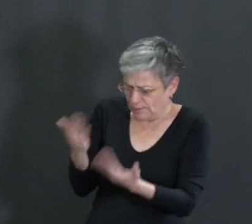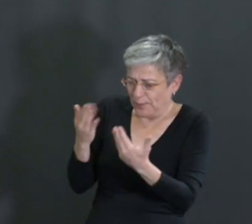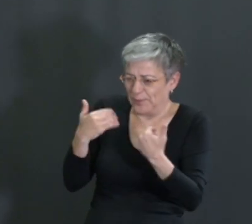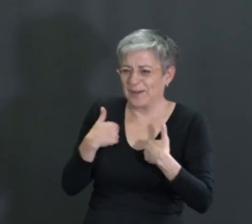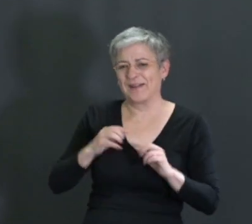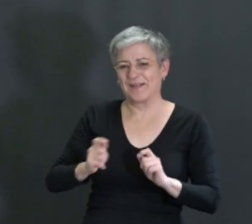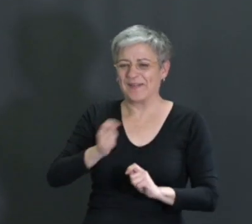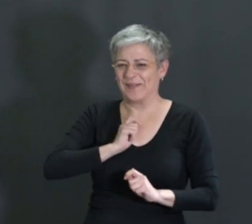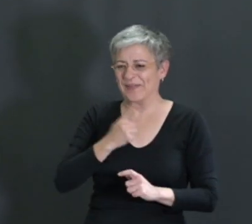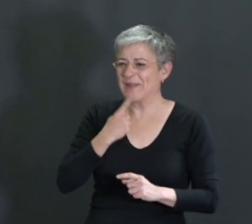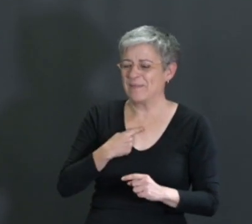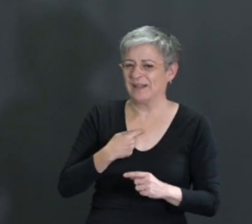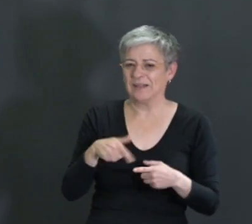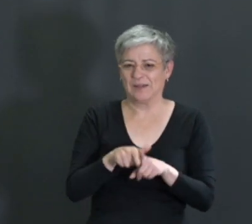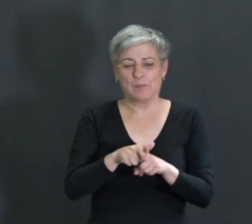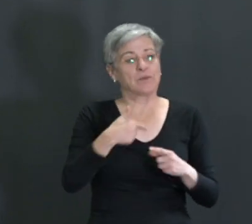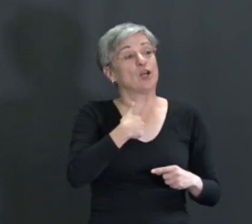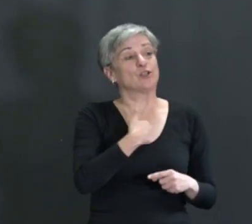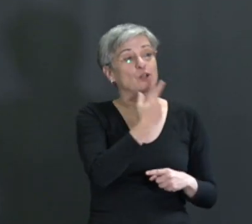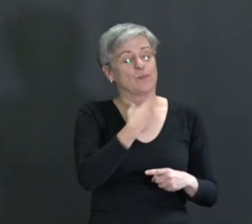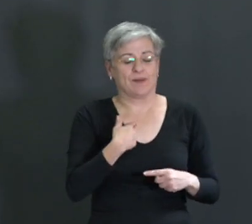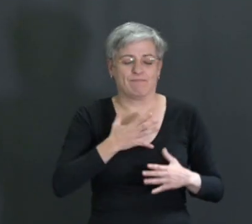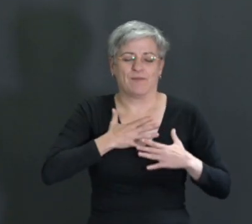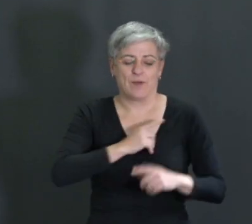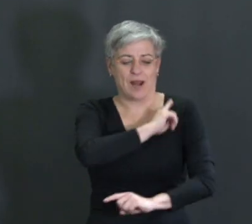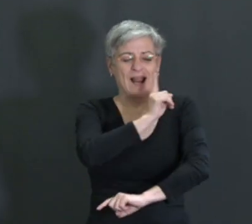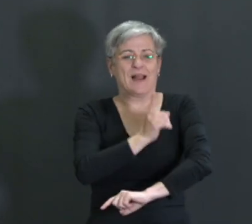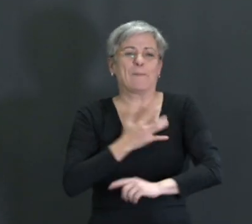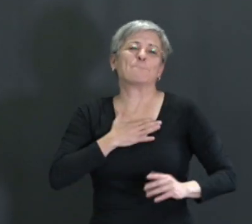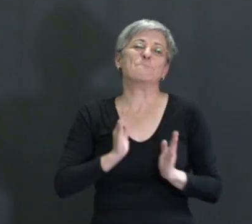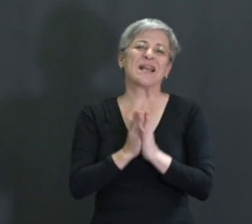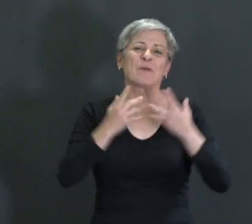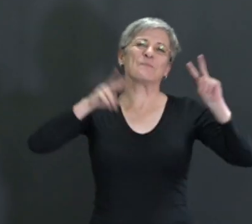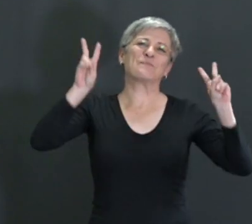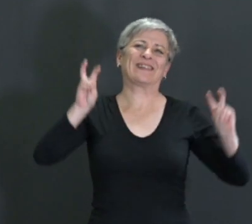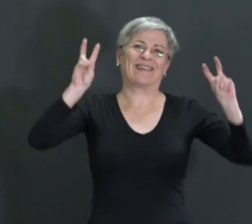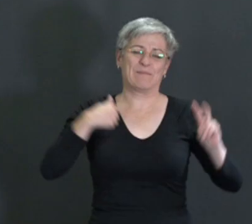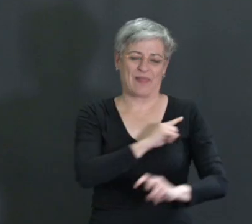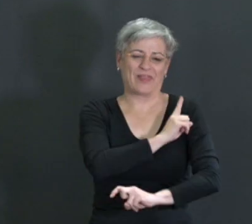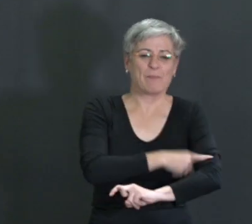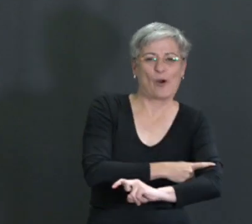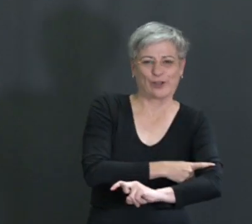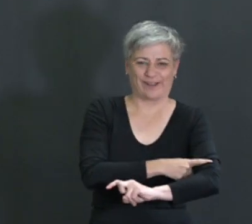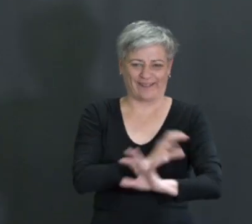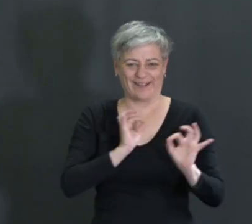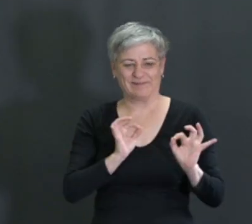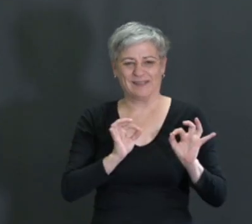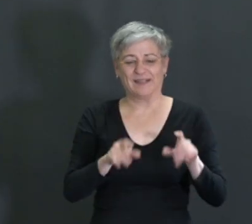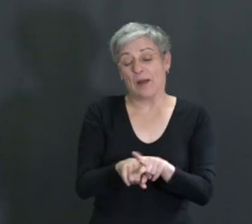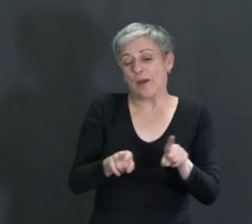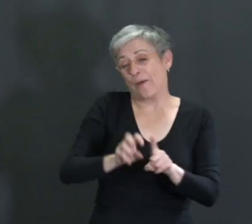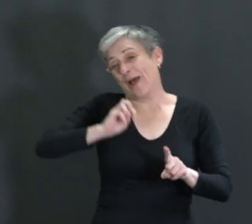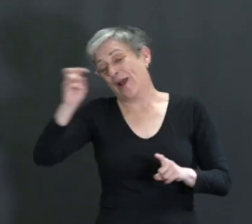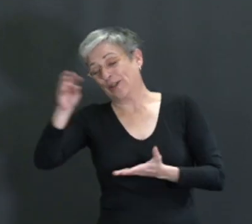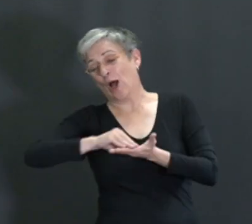danos la primicia. O sea, yo vengo con mi libro, que es el deporte y la actividad física, muy ¿no? bien. Entonces, como umbral, pues